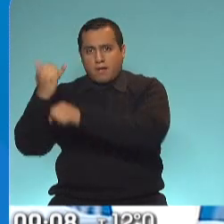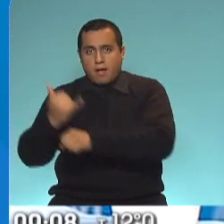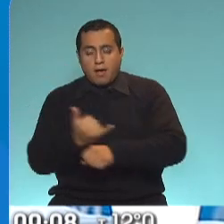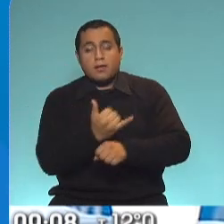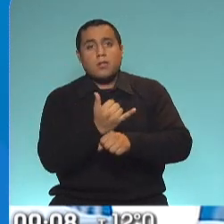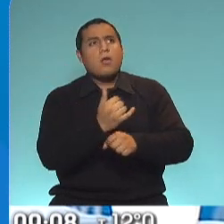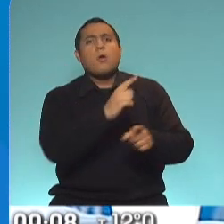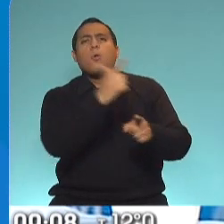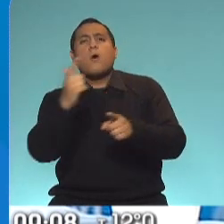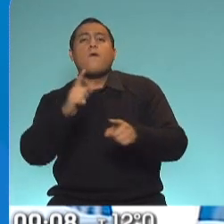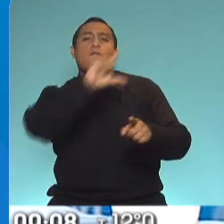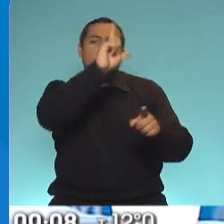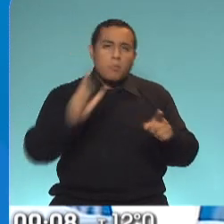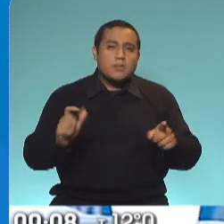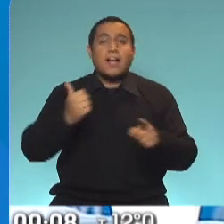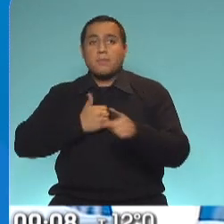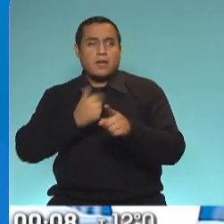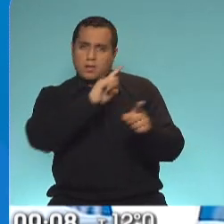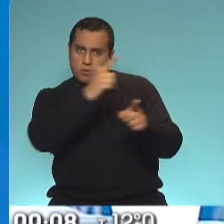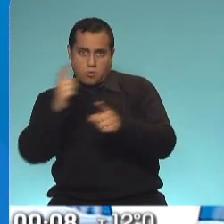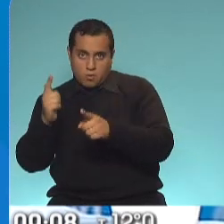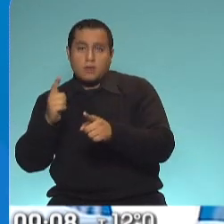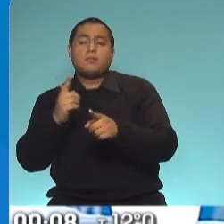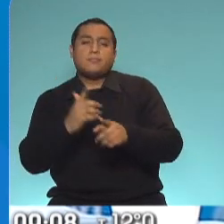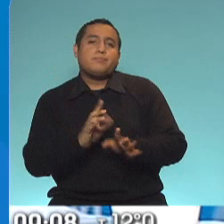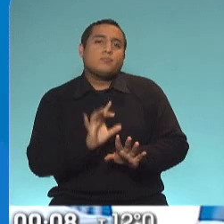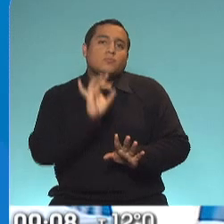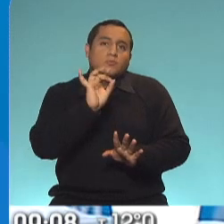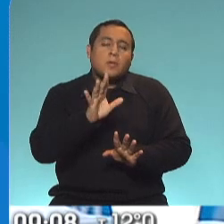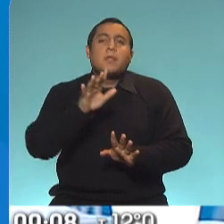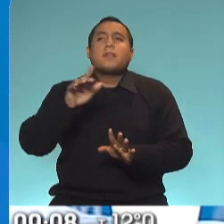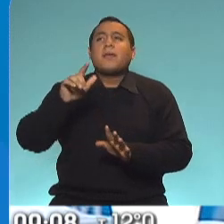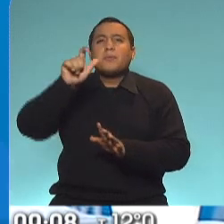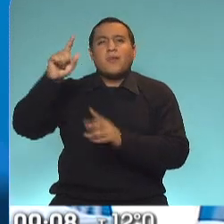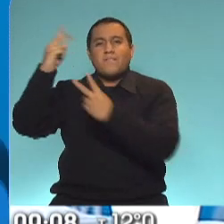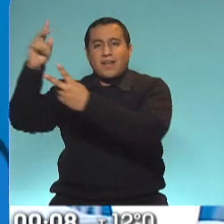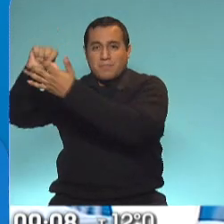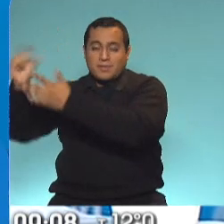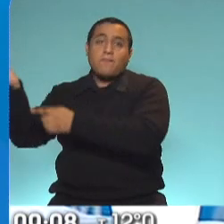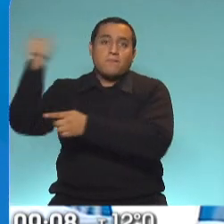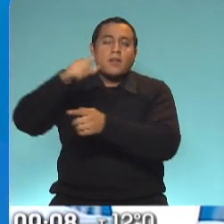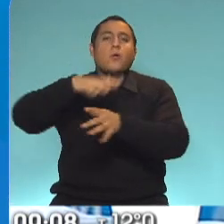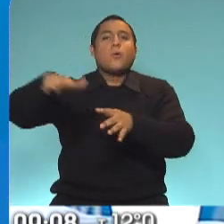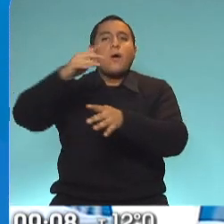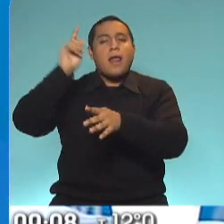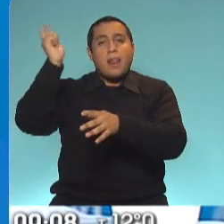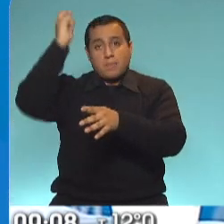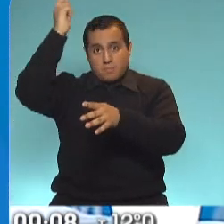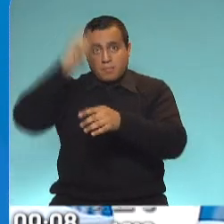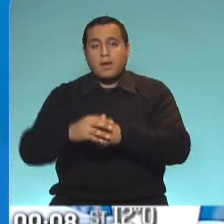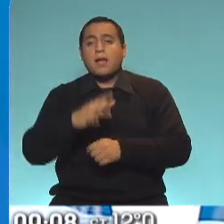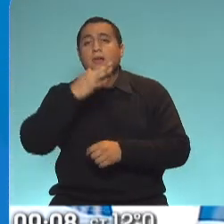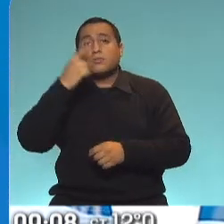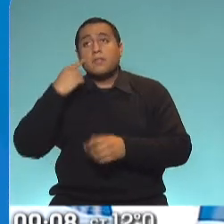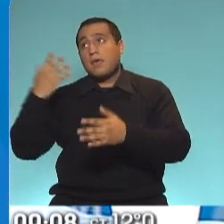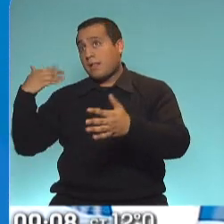sin casos Formosa y Catamarca, solo casos importados en La Pampa y sin casos en los últimos 14 días las